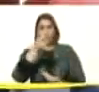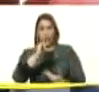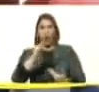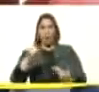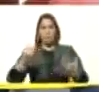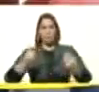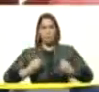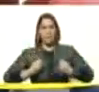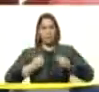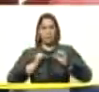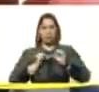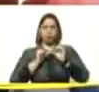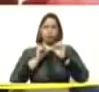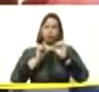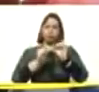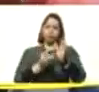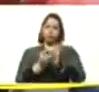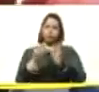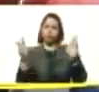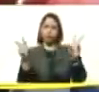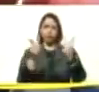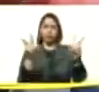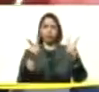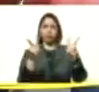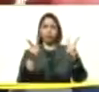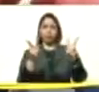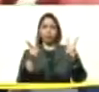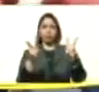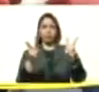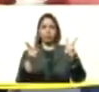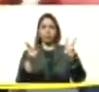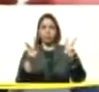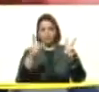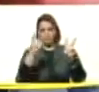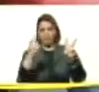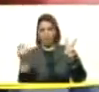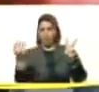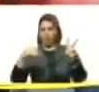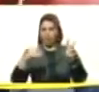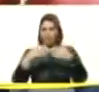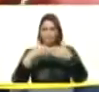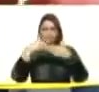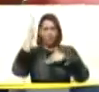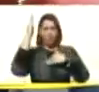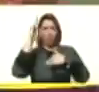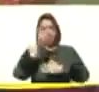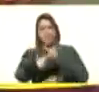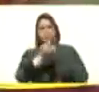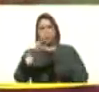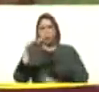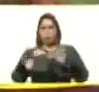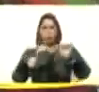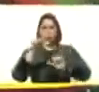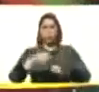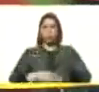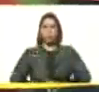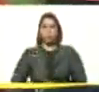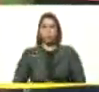vivita y coleando, victoriosa en lo que resta de este siglo XXI.